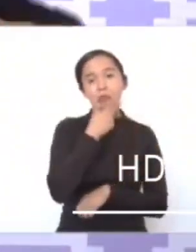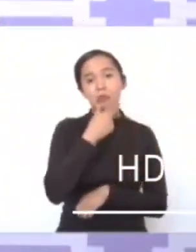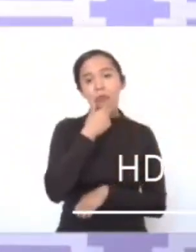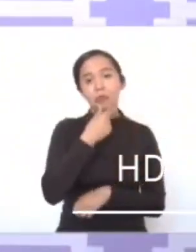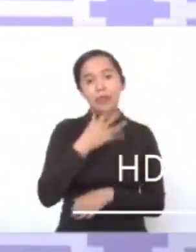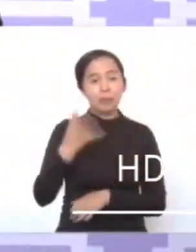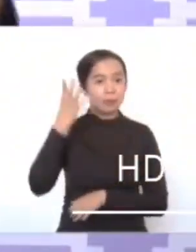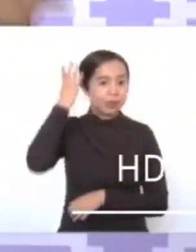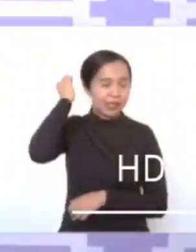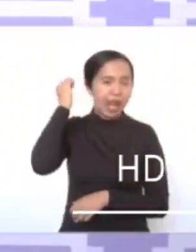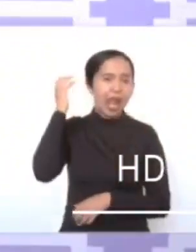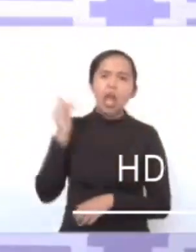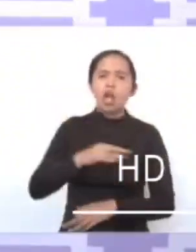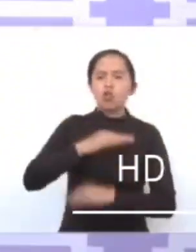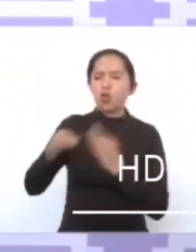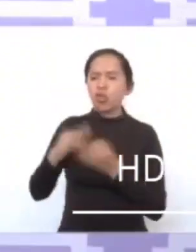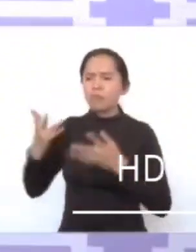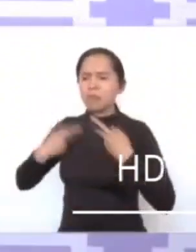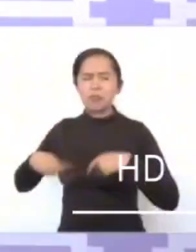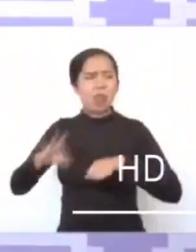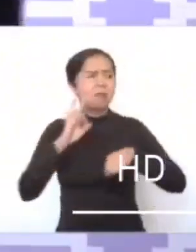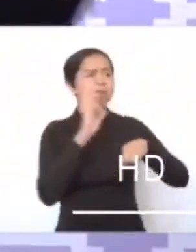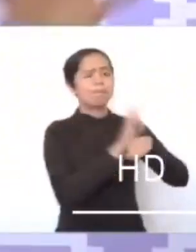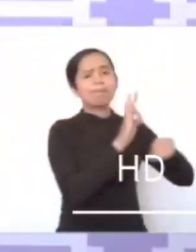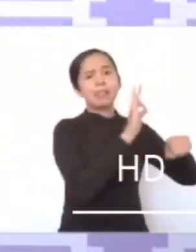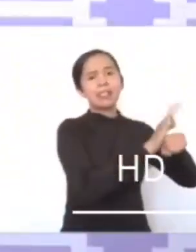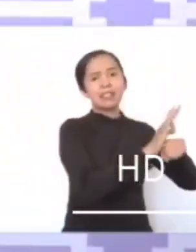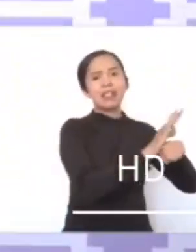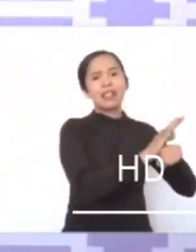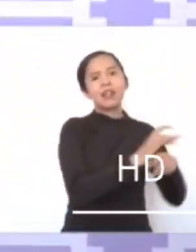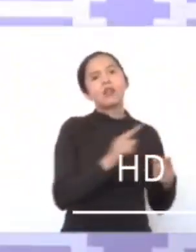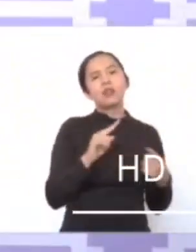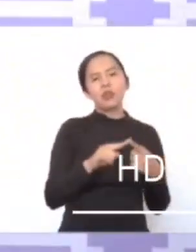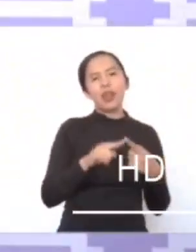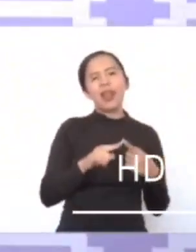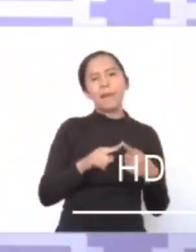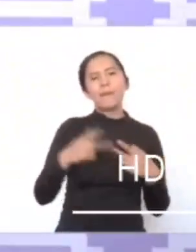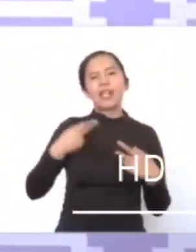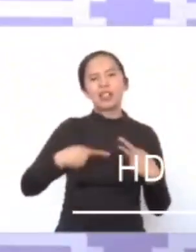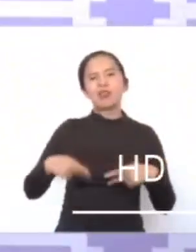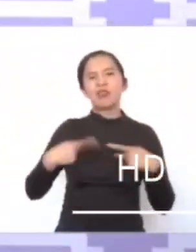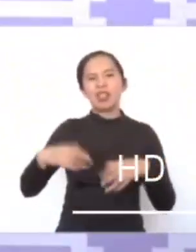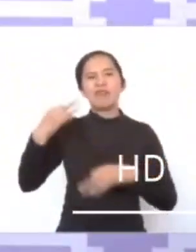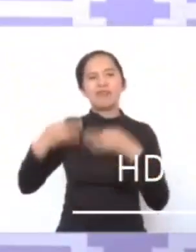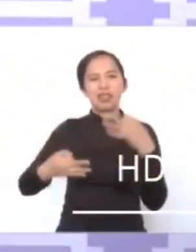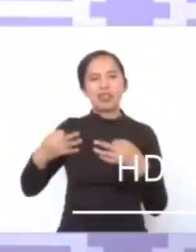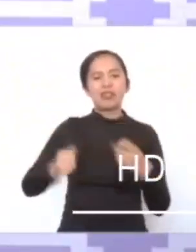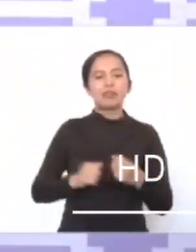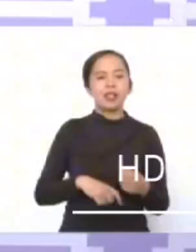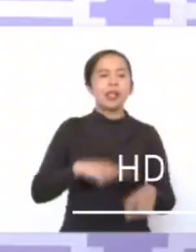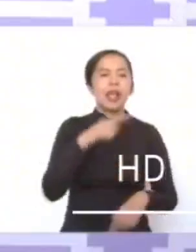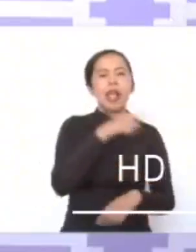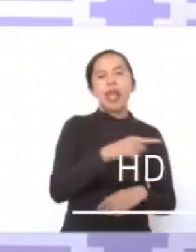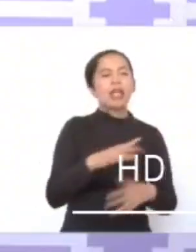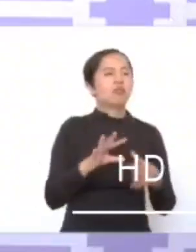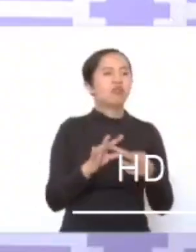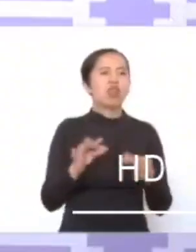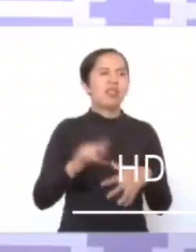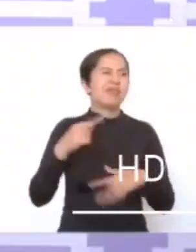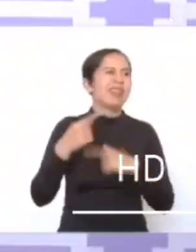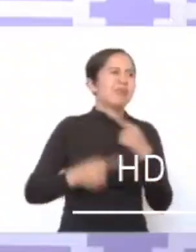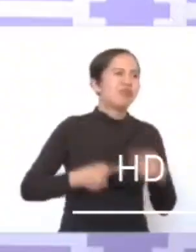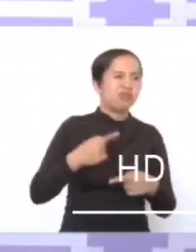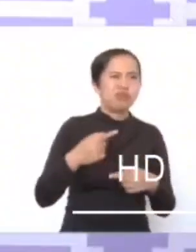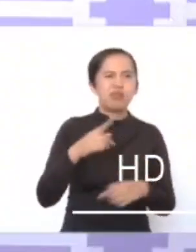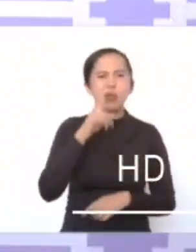Y lo defienden y lo defienden, por un lado en el sistema judicial. Le dan la vuelta y la vuelta y la vuelta y la vuelta hasta